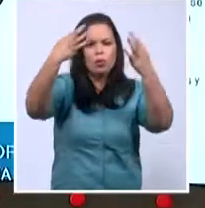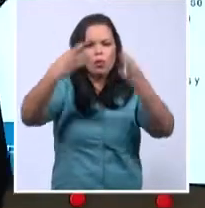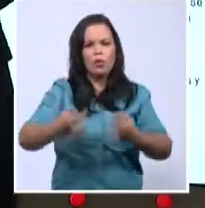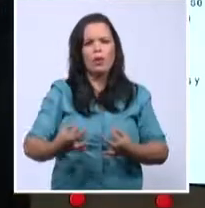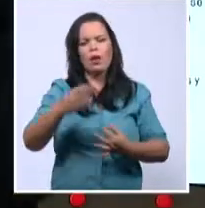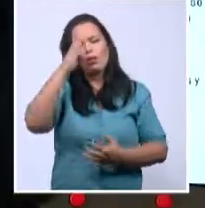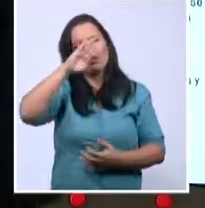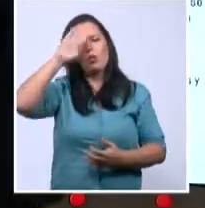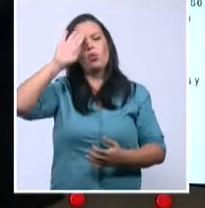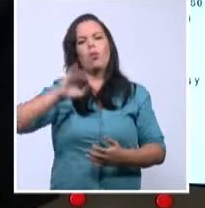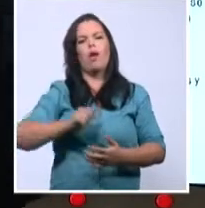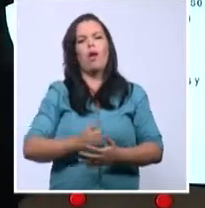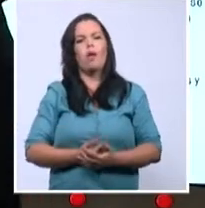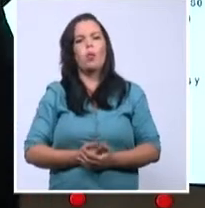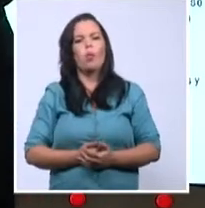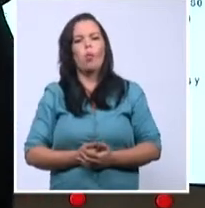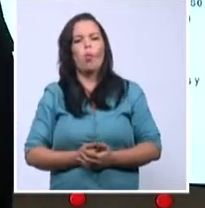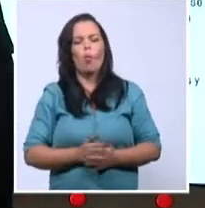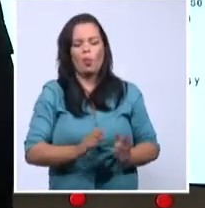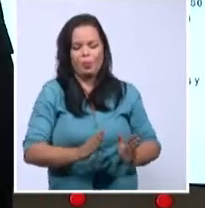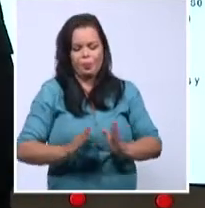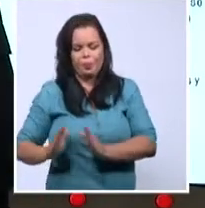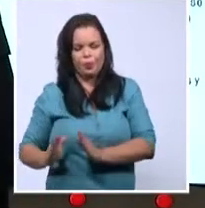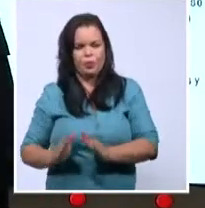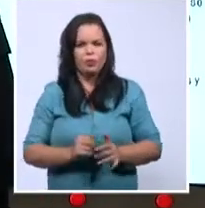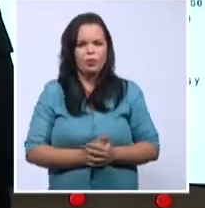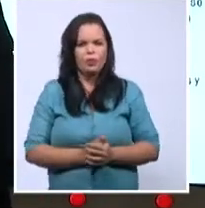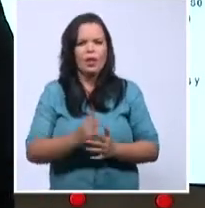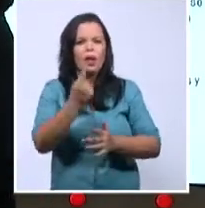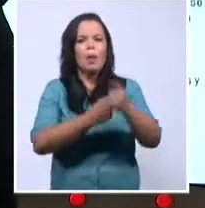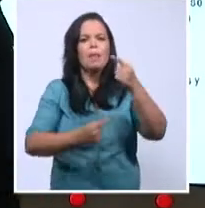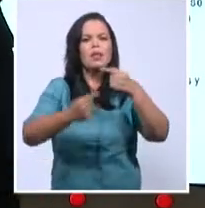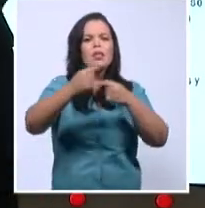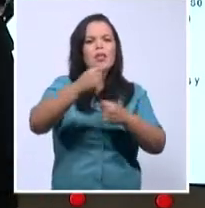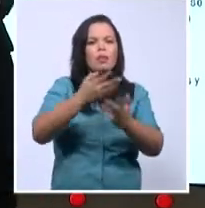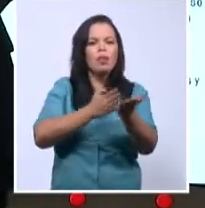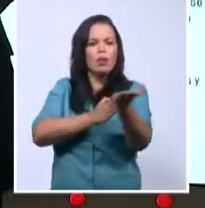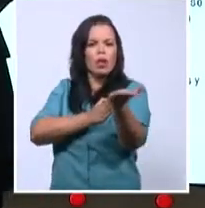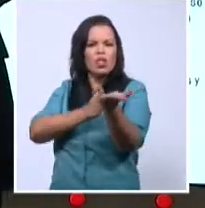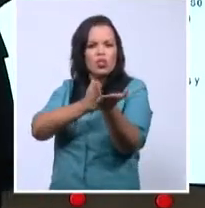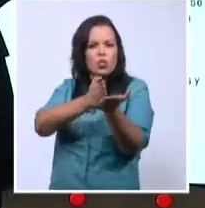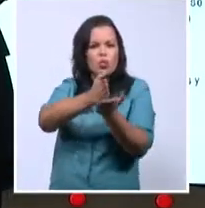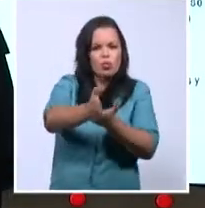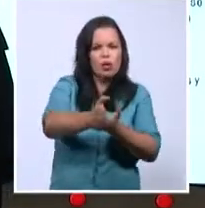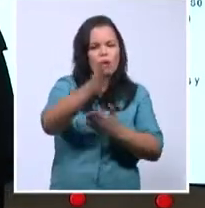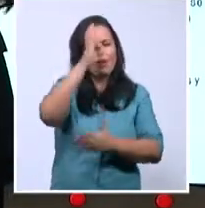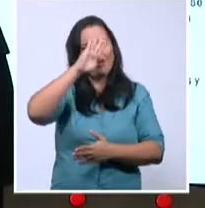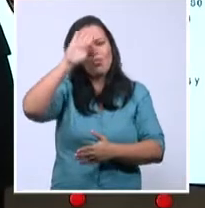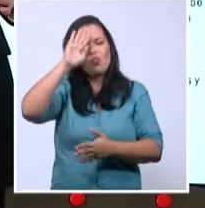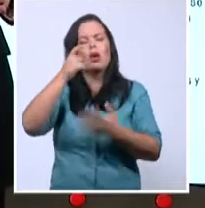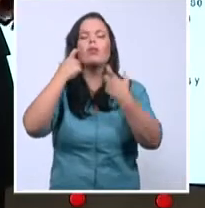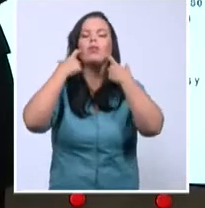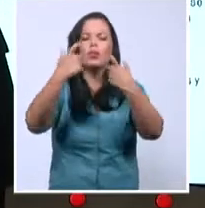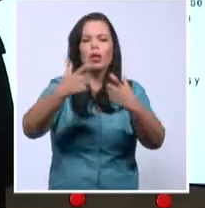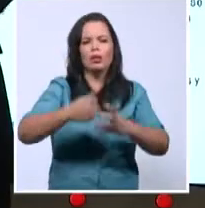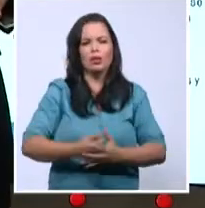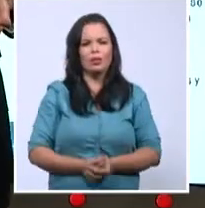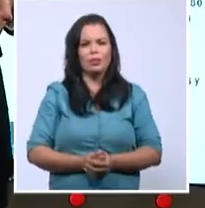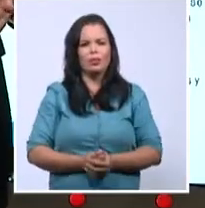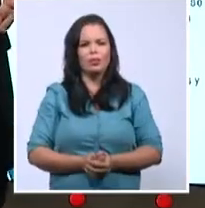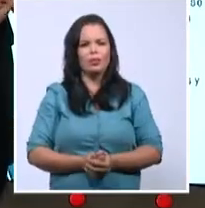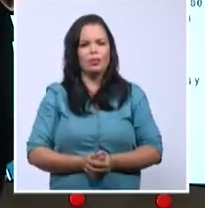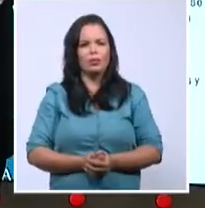Una posición clara, los principios que sostienen este país. Bueno, por el momento esta es la información que tenemos. Vamos a seguir en la tarde recabando